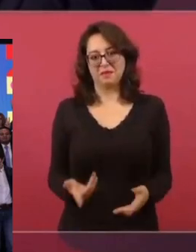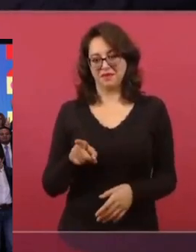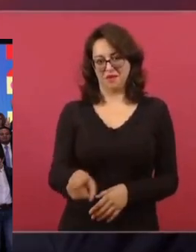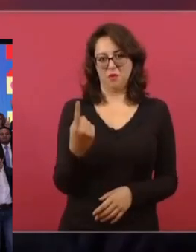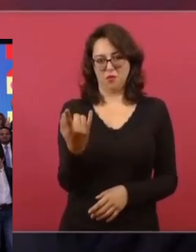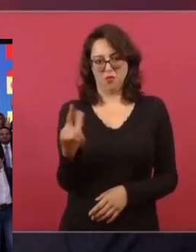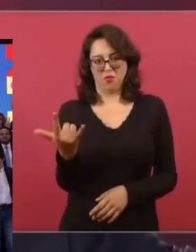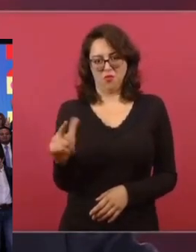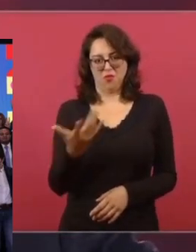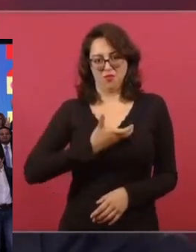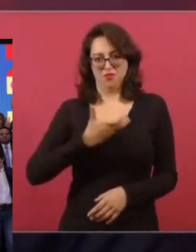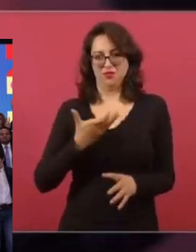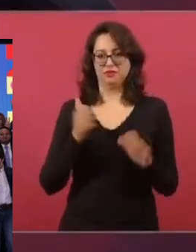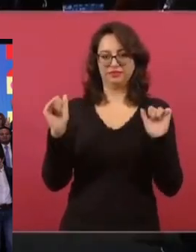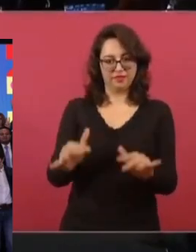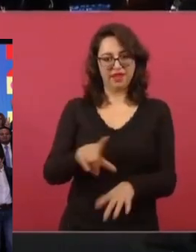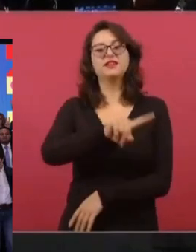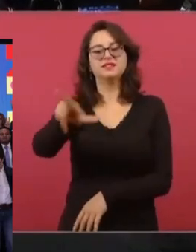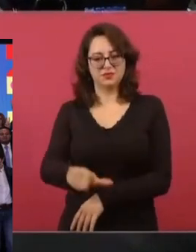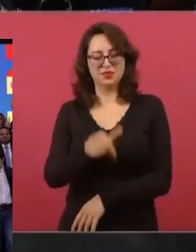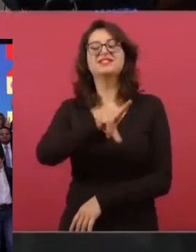¿no? Nuestra, no, sí, sí.